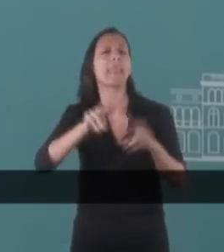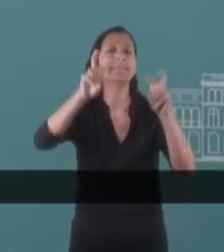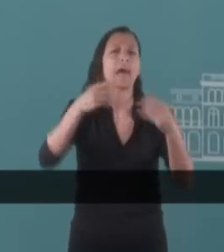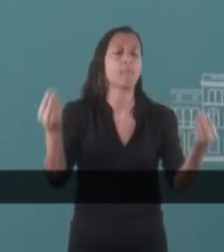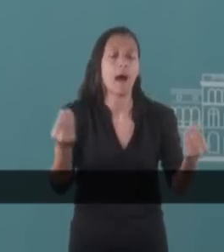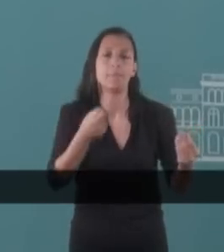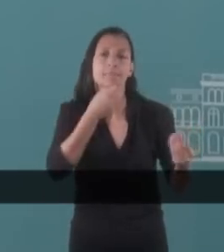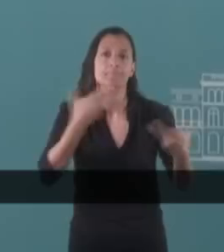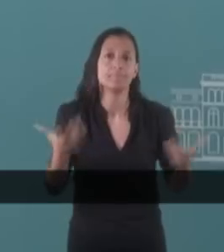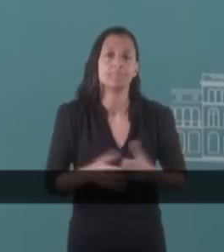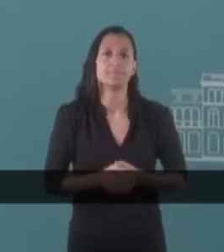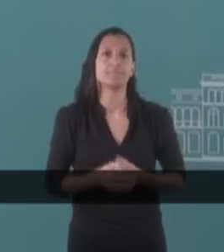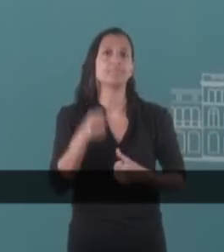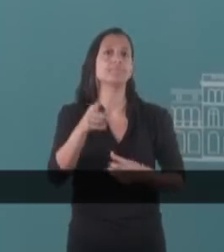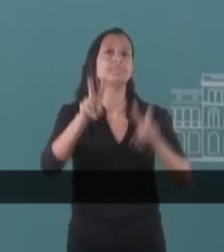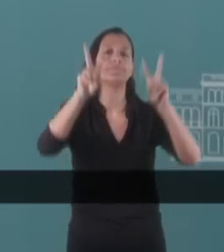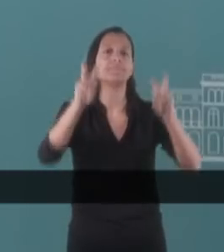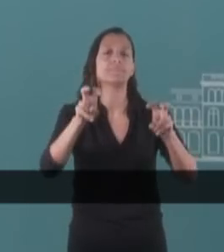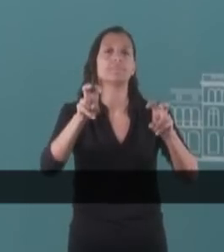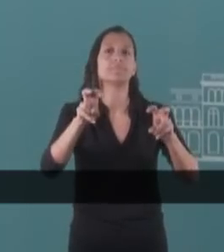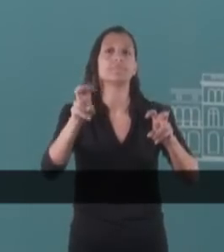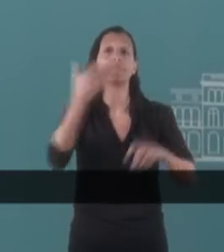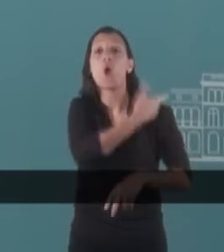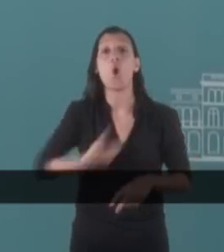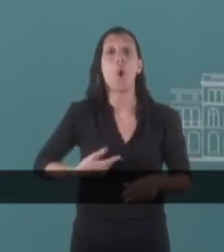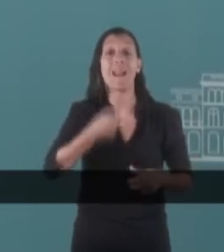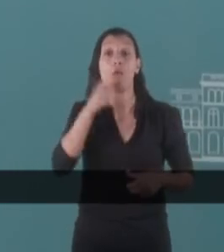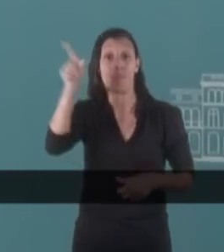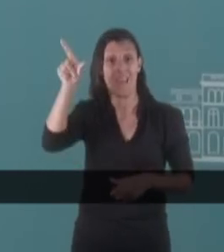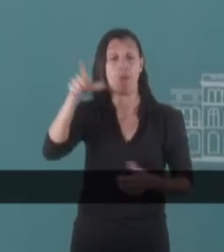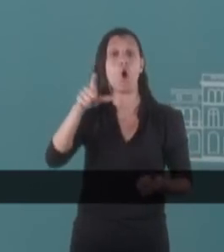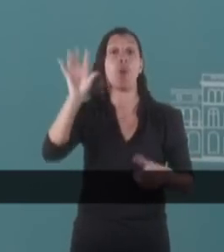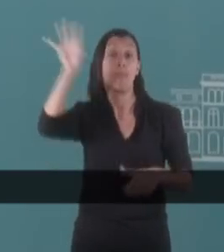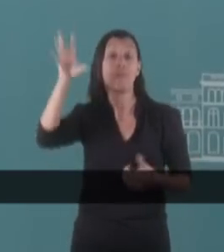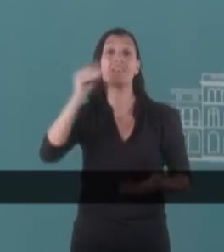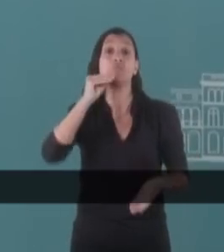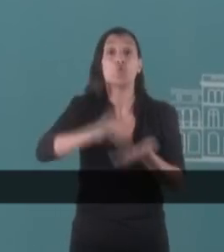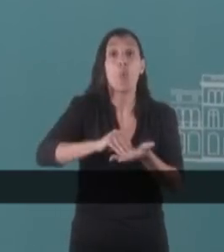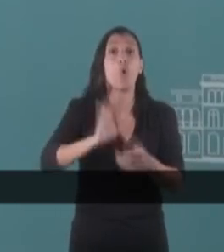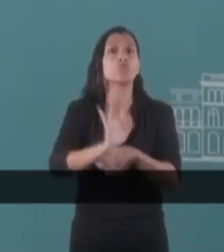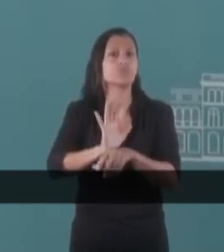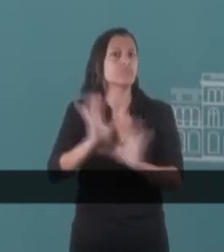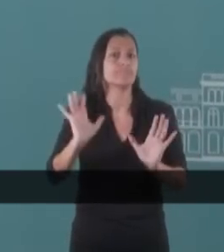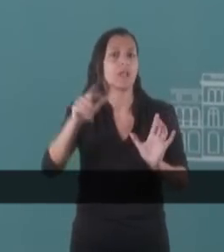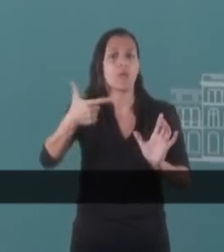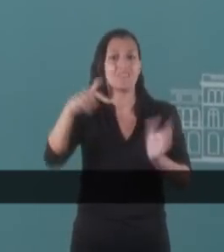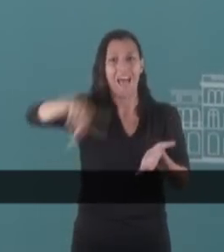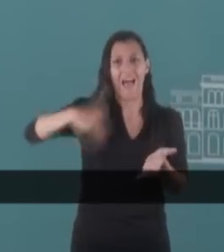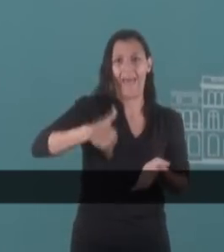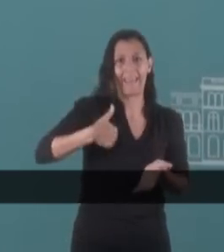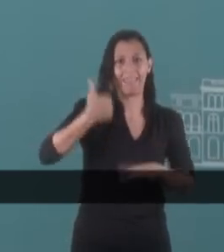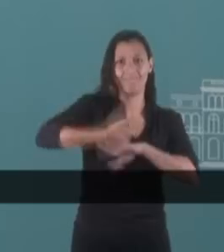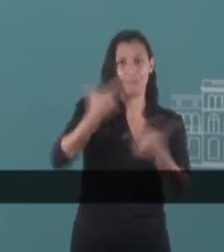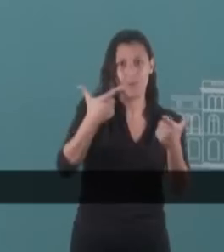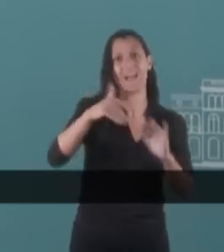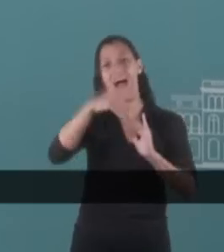cuestiones, hablan del tema del gobernador de Chubut. El gobernador de Chubut está afuera del país, por lo tanto el que participó del Zoom